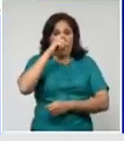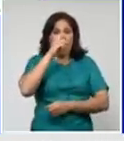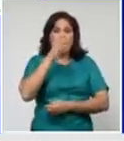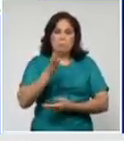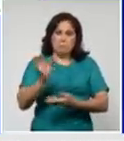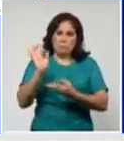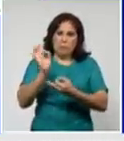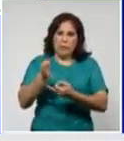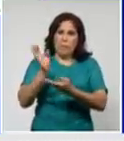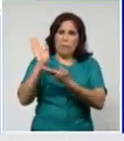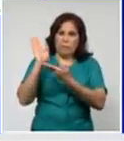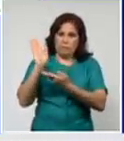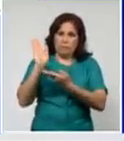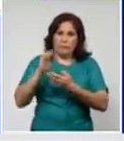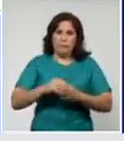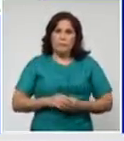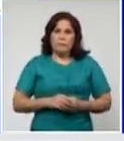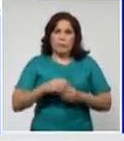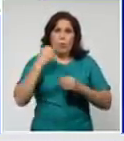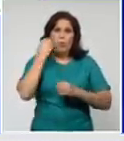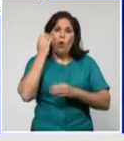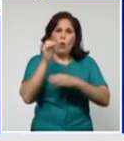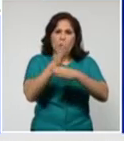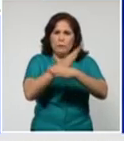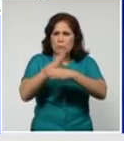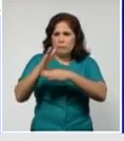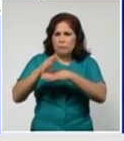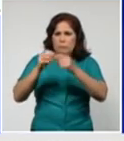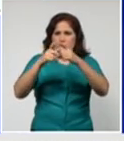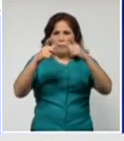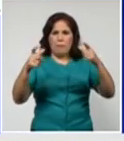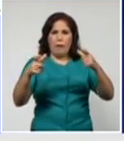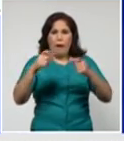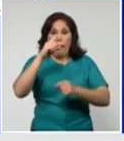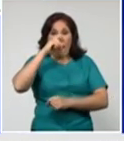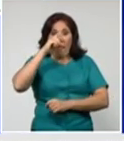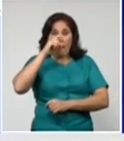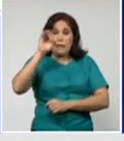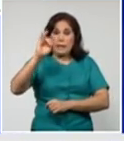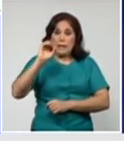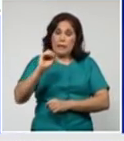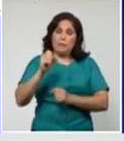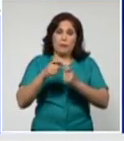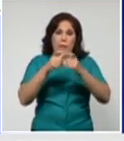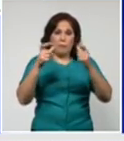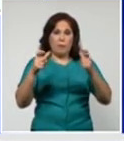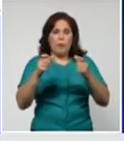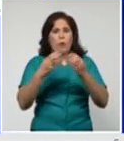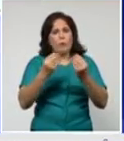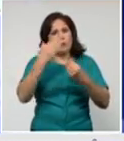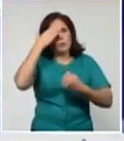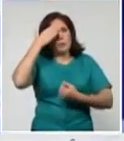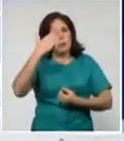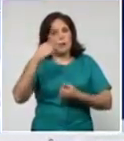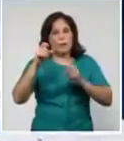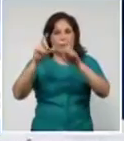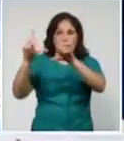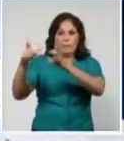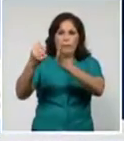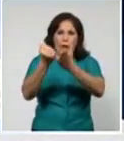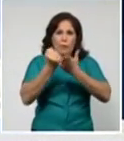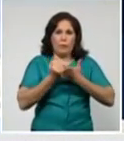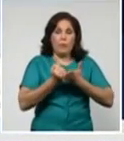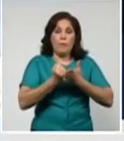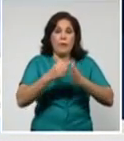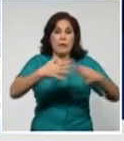mismo, donde se ve el número mayor de 60 años como predomina. Muchas gracias, Lili. Esta es la situación de